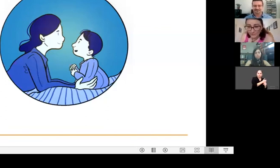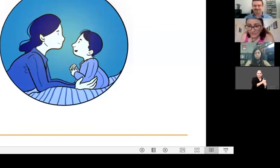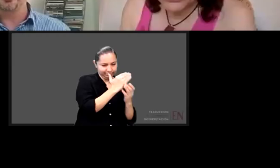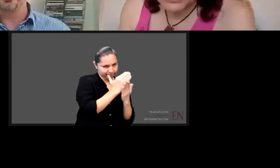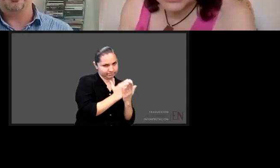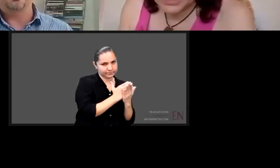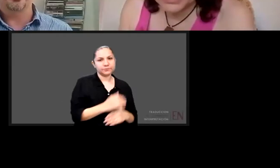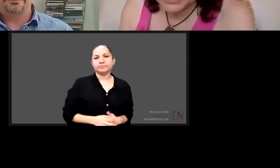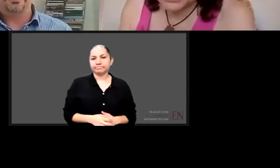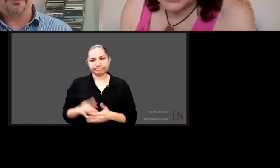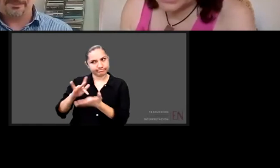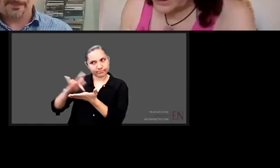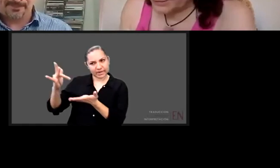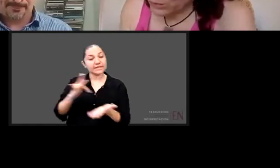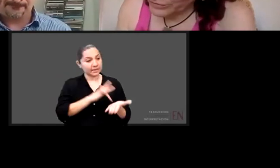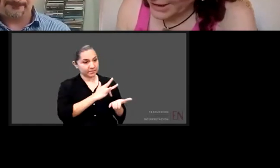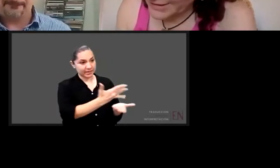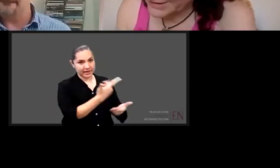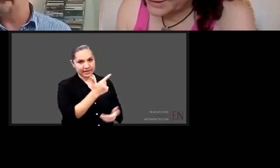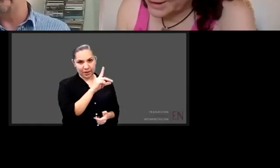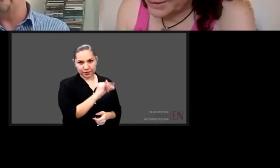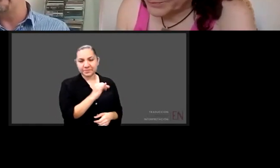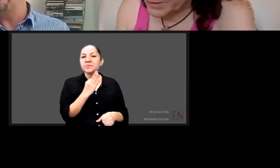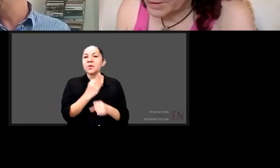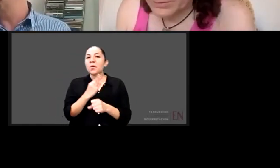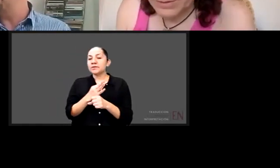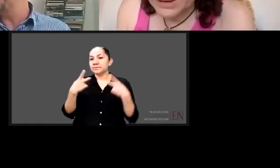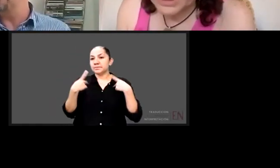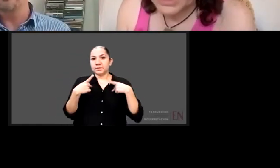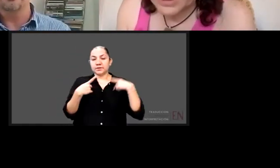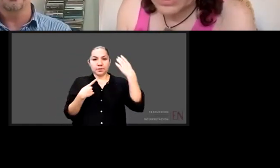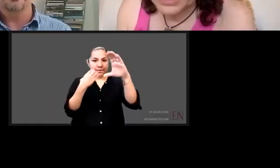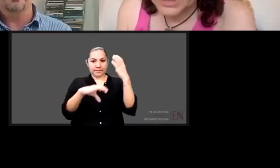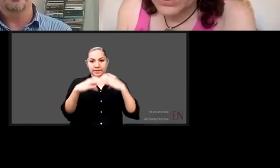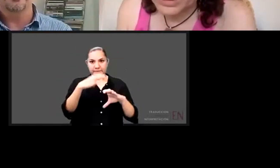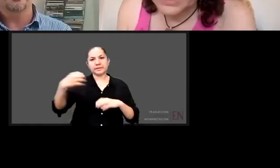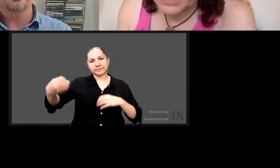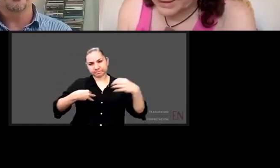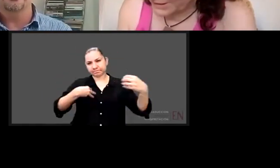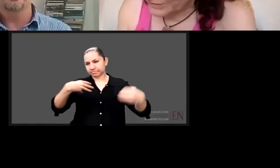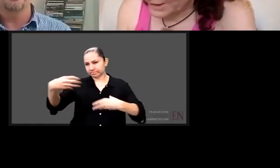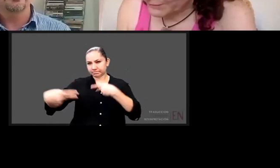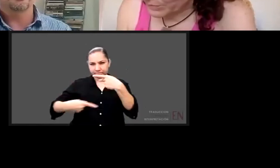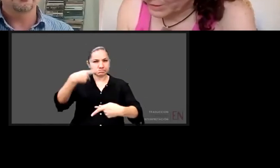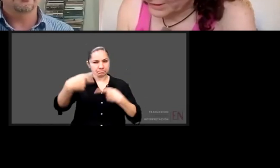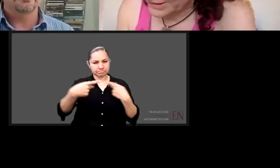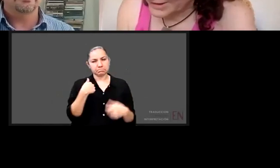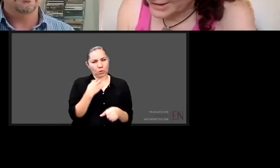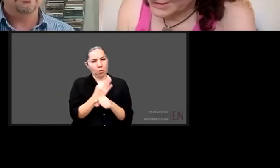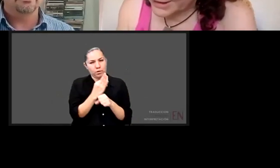están empezando a llegar las preguntas. Brevemente comentaré algunas para que nos hagan favor